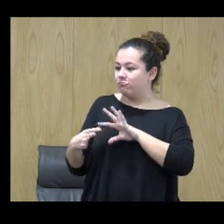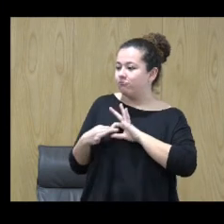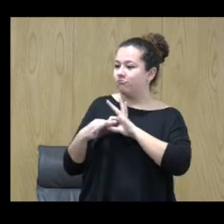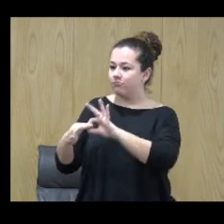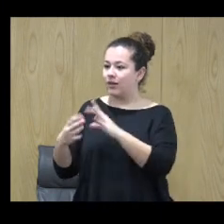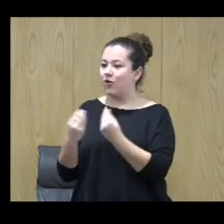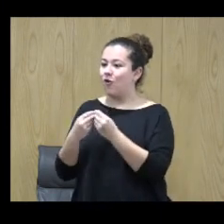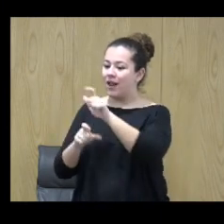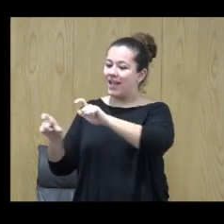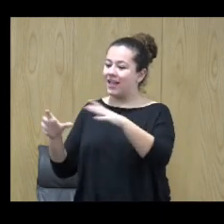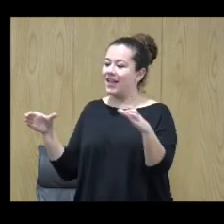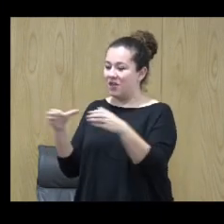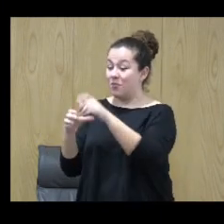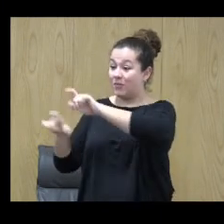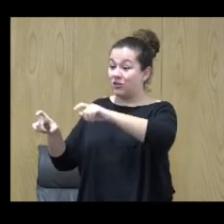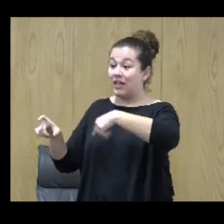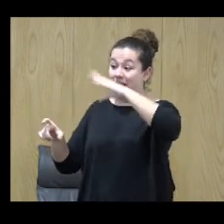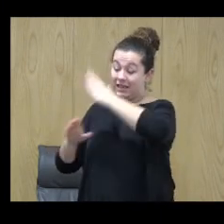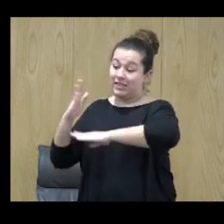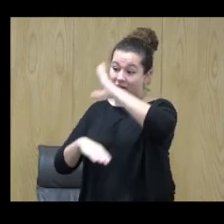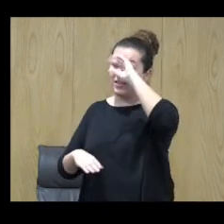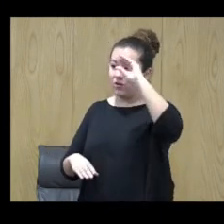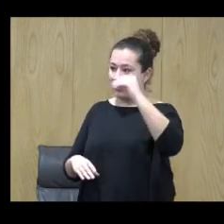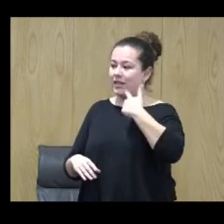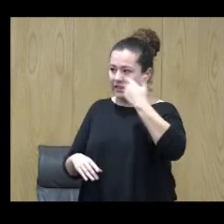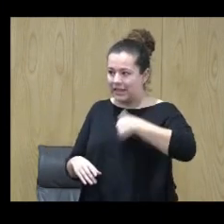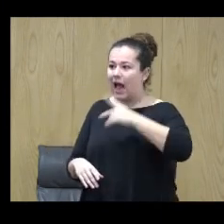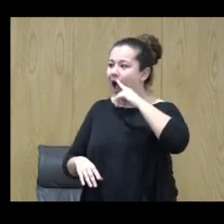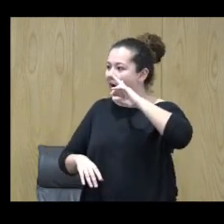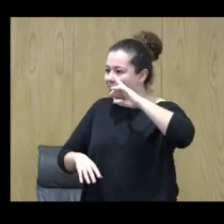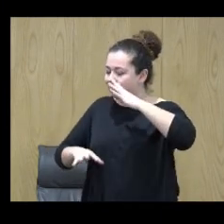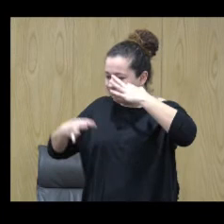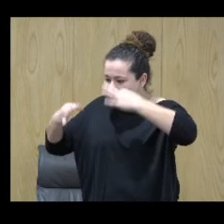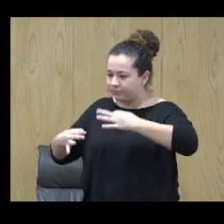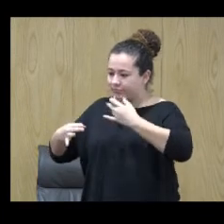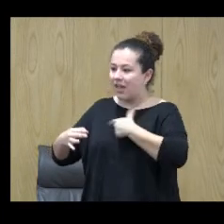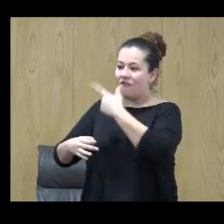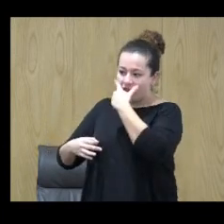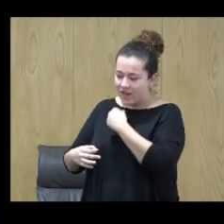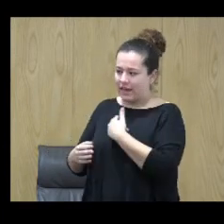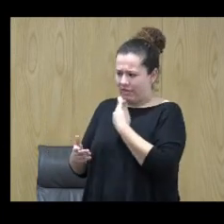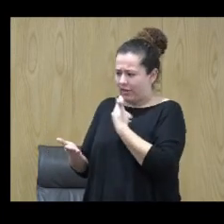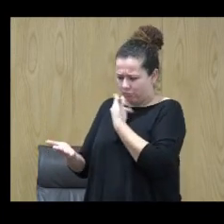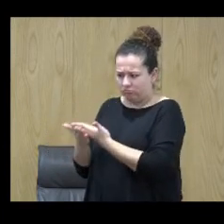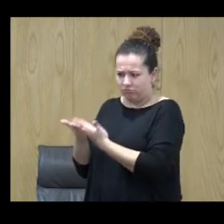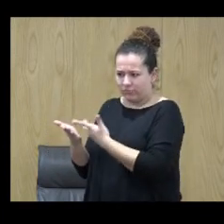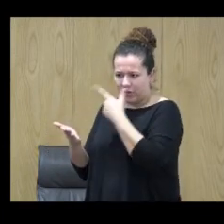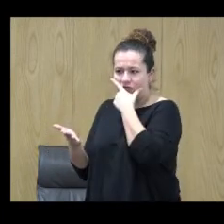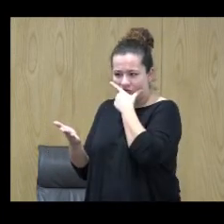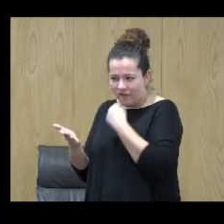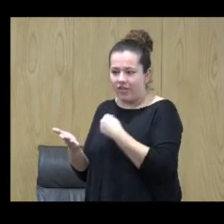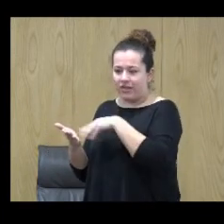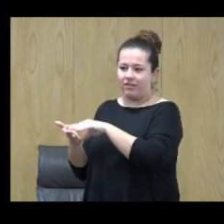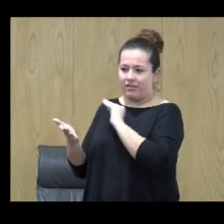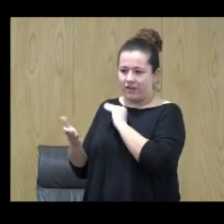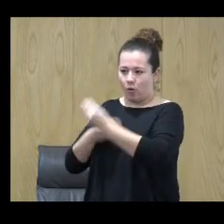un equipo de personas con discapacidad intelectual que ha comprobado que son fáciles de entender y de usar la web, que en este